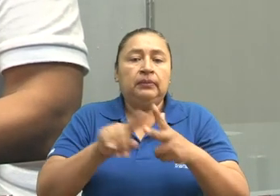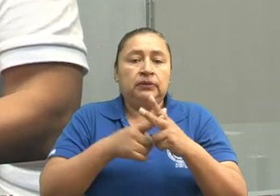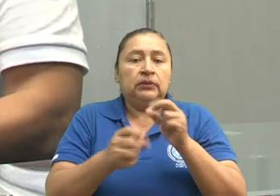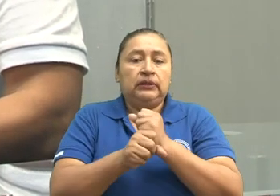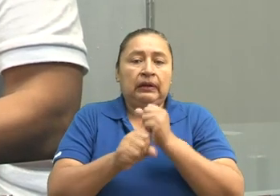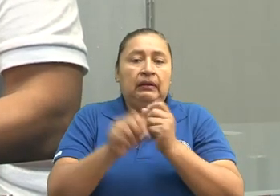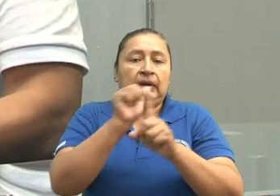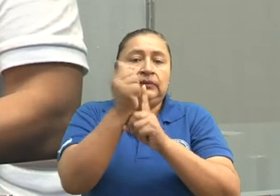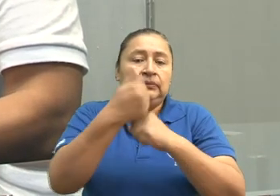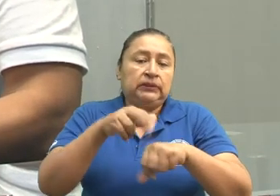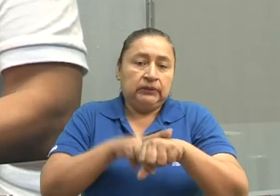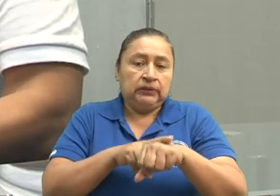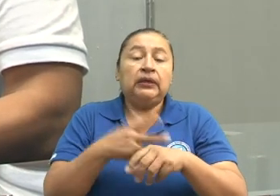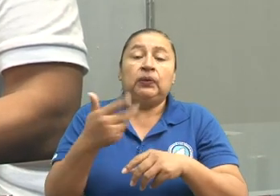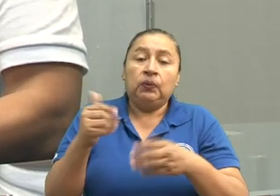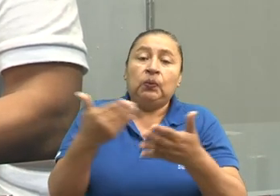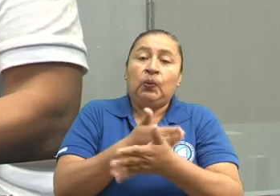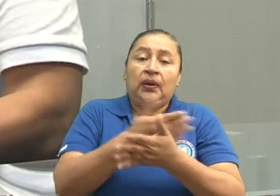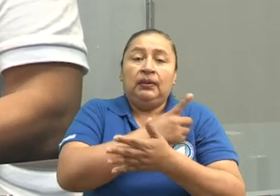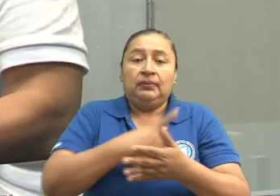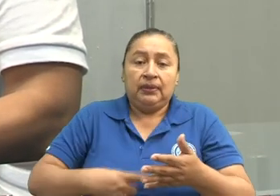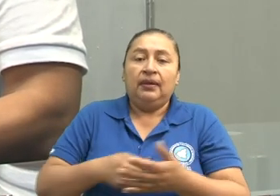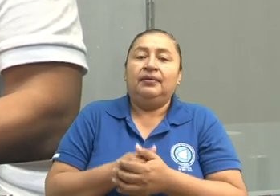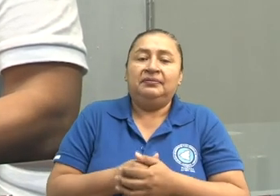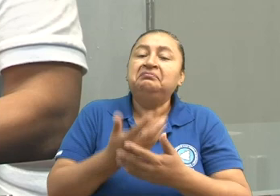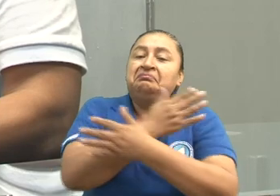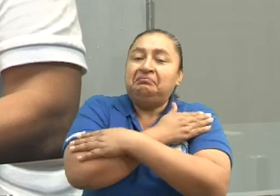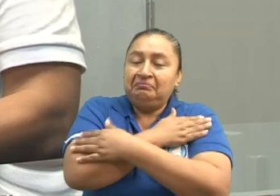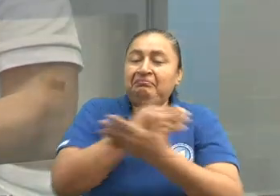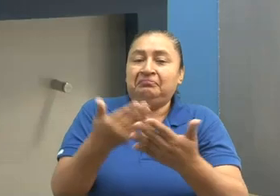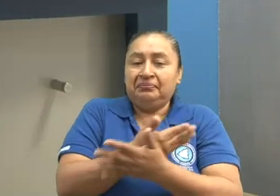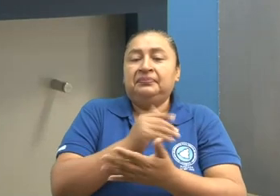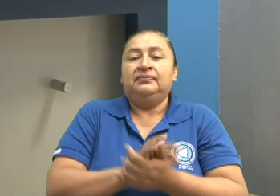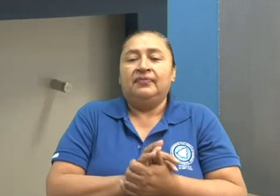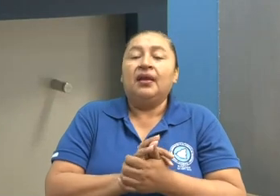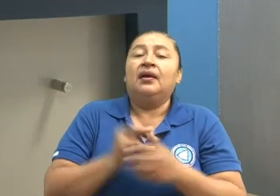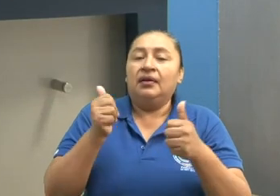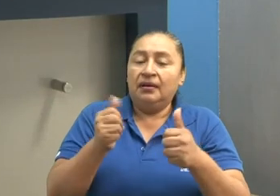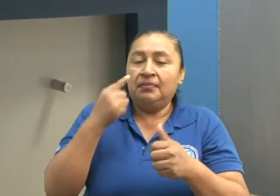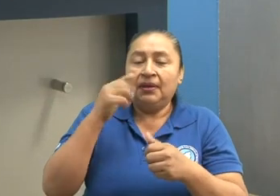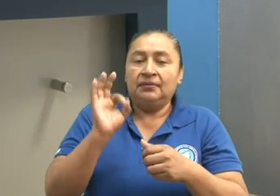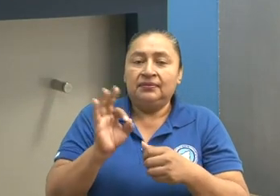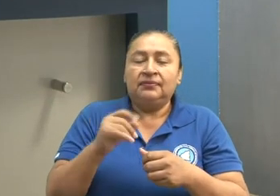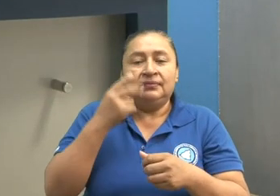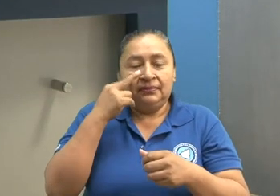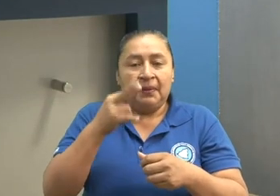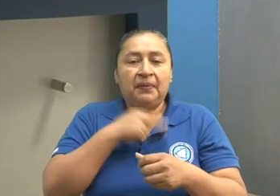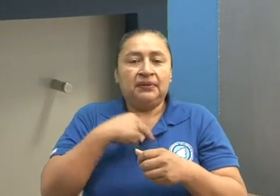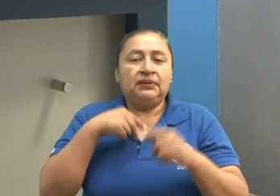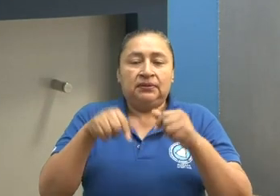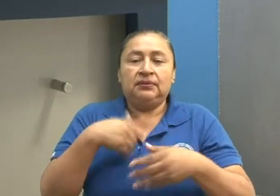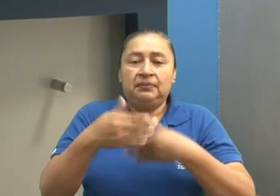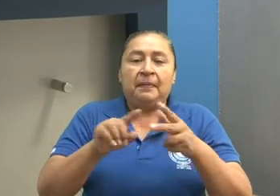trabajar la Asamblea Nacional y hay nuevos diputados. Saludos a los nuevos. Mirá, vamos a hacer justo y vamos a hacer, y